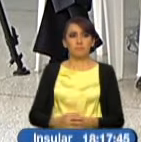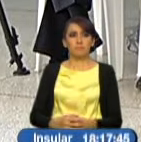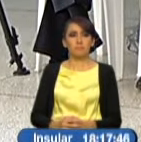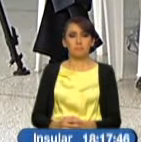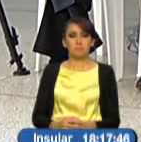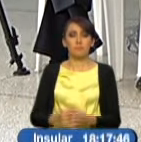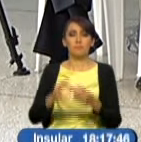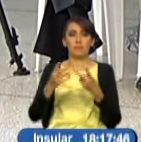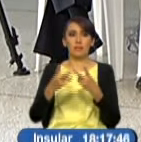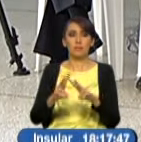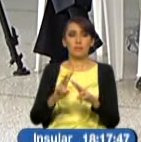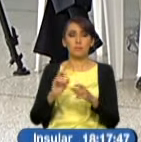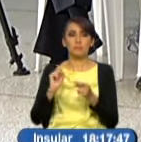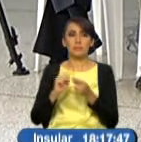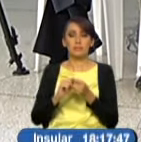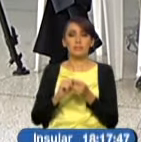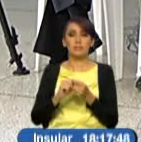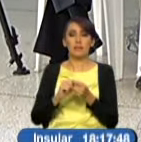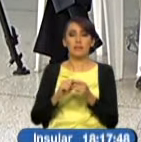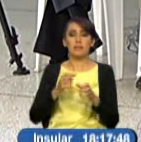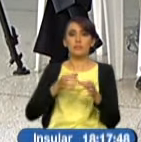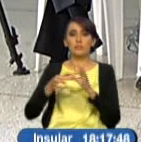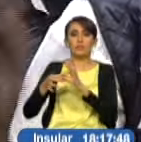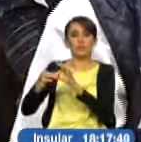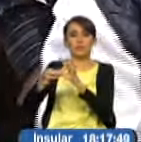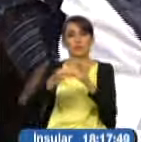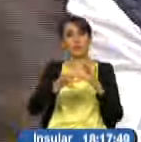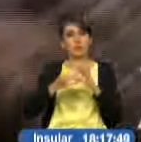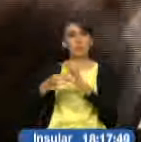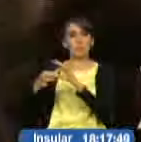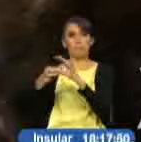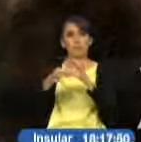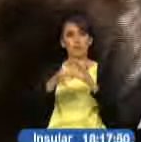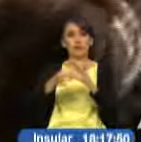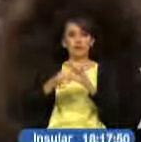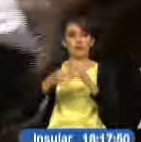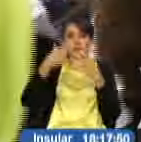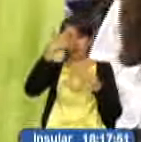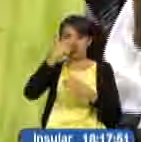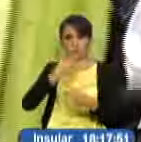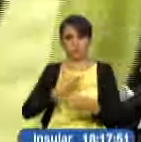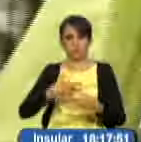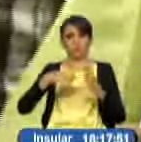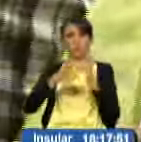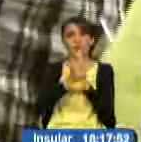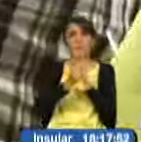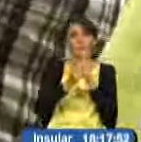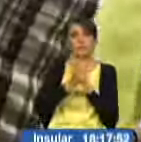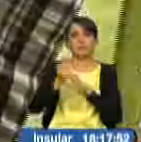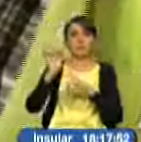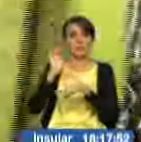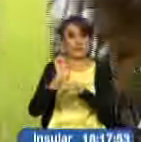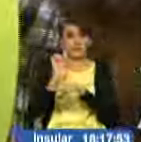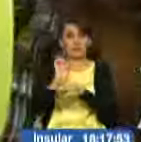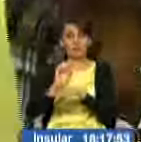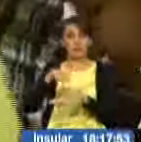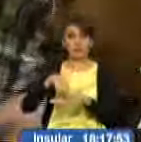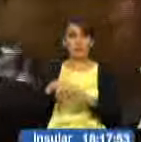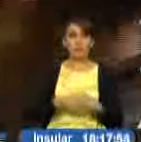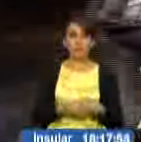Y excompañeros del candidato a la presidencia, Lenín Moreno, destacaron su calidad humana y capacidad de gobernanza para liderar nuestro